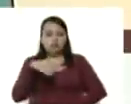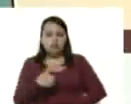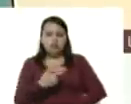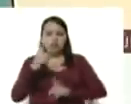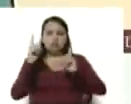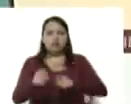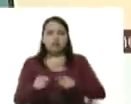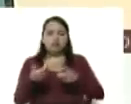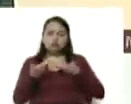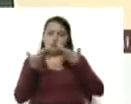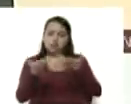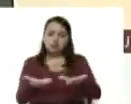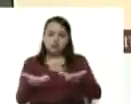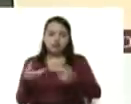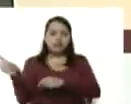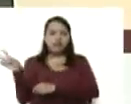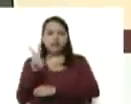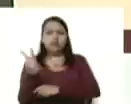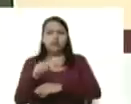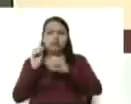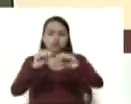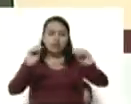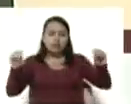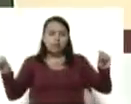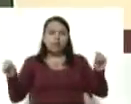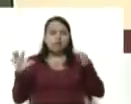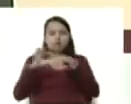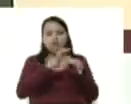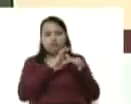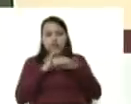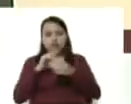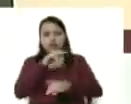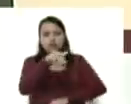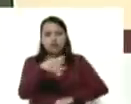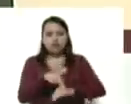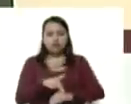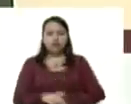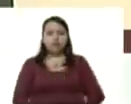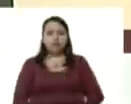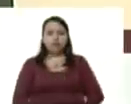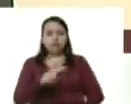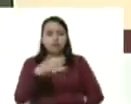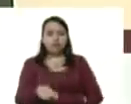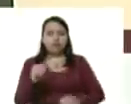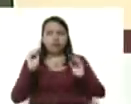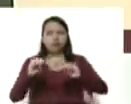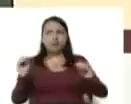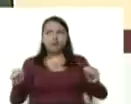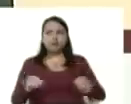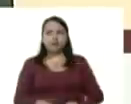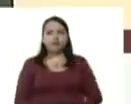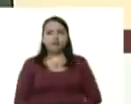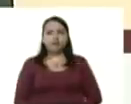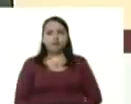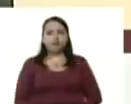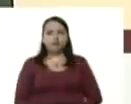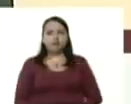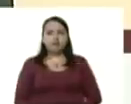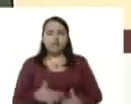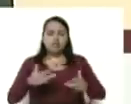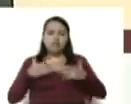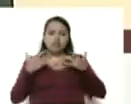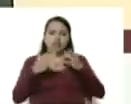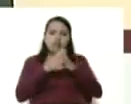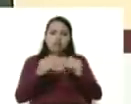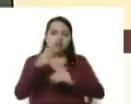también dirigirse al país en este llamado de unión nacional, en este llamado de sensibilizar a toda